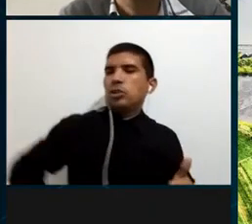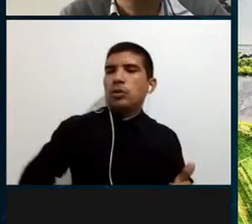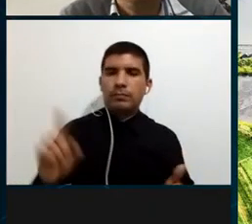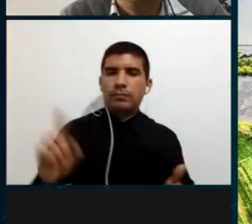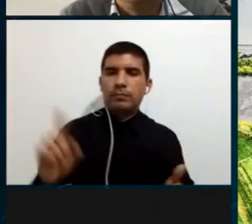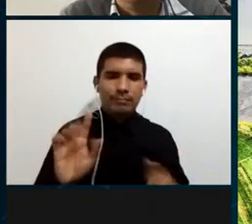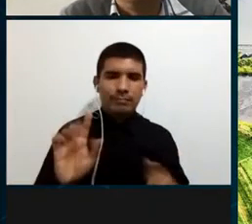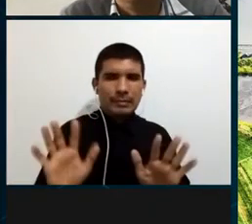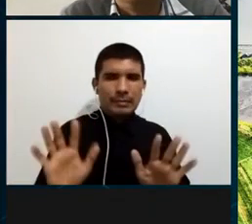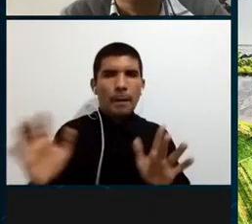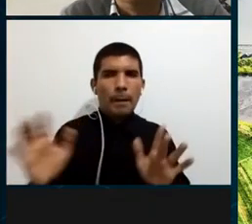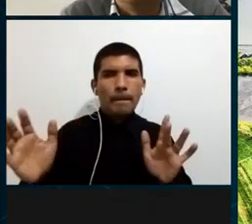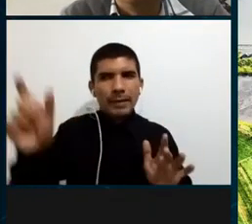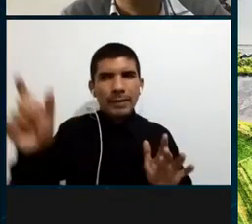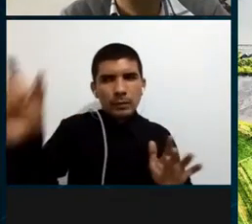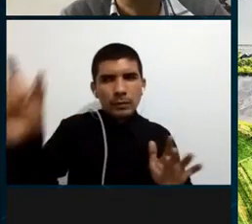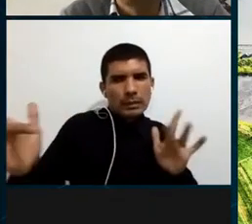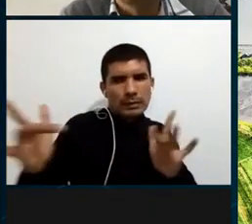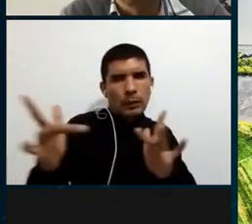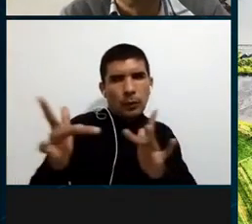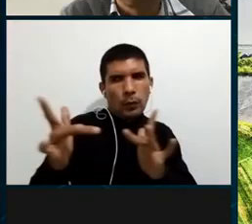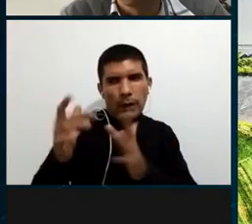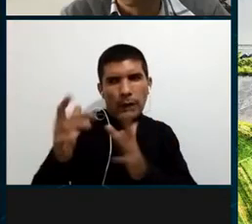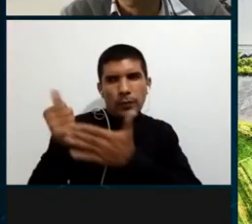soluciones que hoy en día,